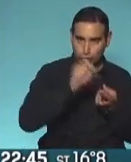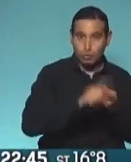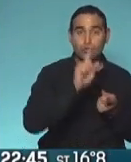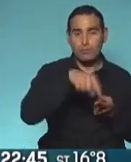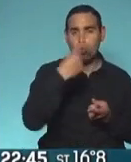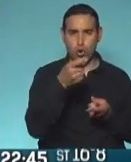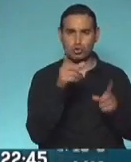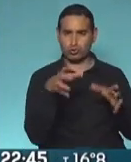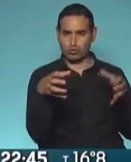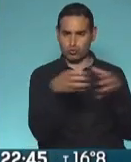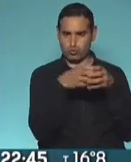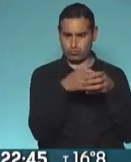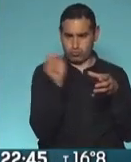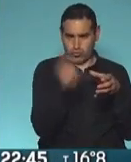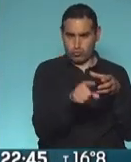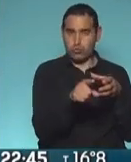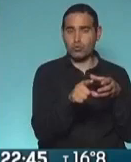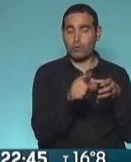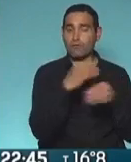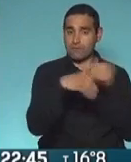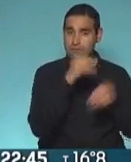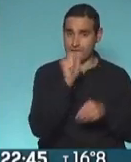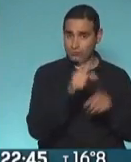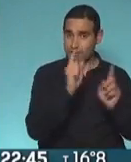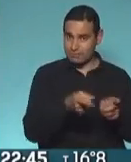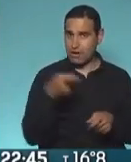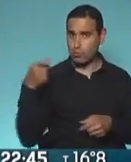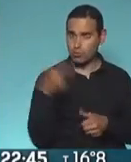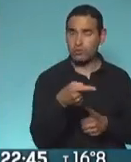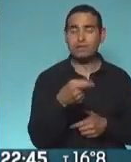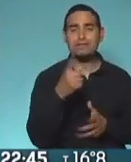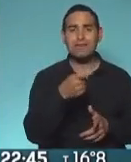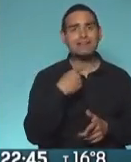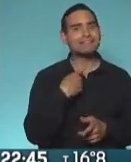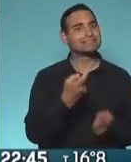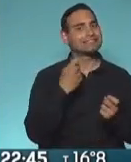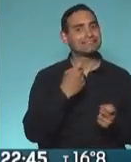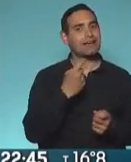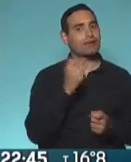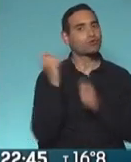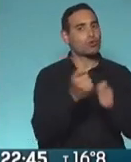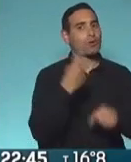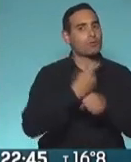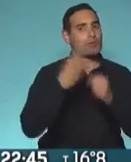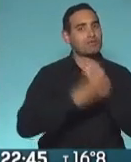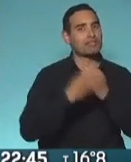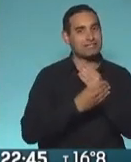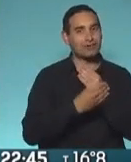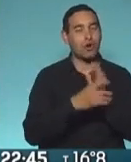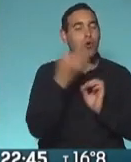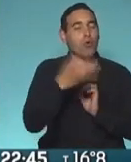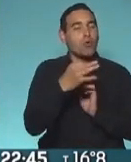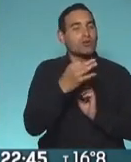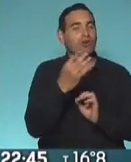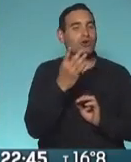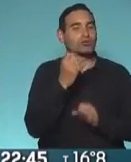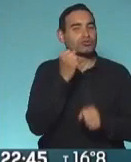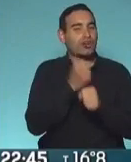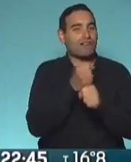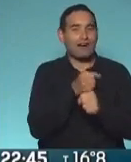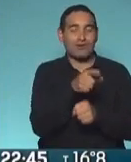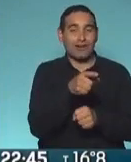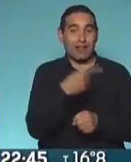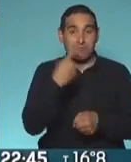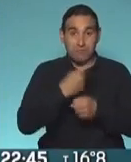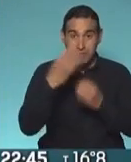otros allegados y miembros de su familia. Lo que Netanyahu necesita es ser designado primer ministro porque es el único cargo del gobierno de Israel que tiene inmunidad casi